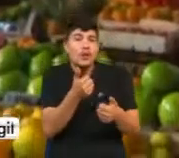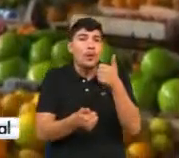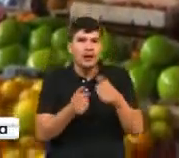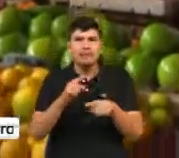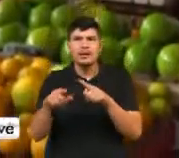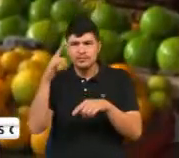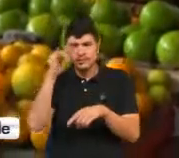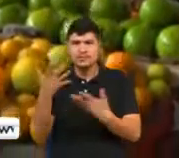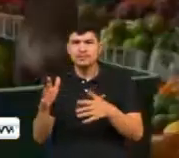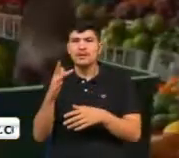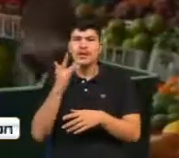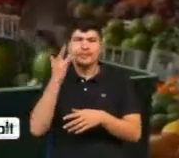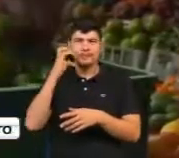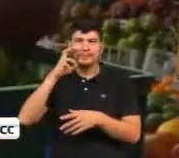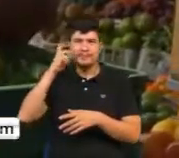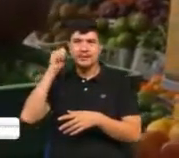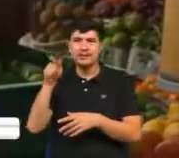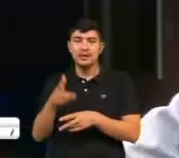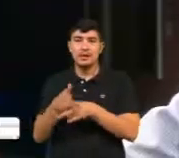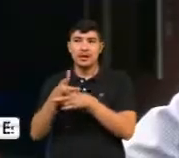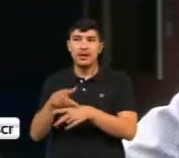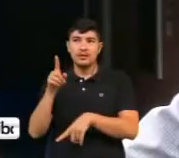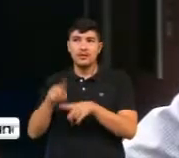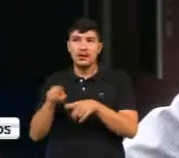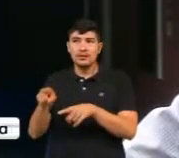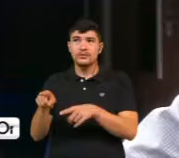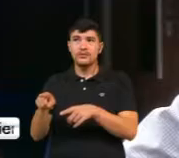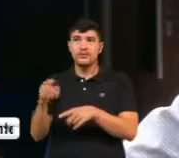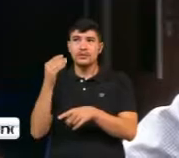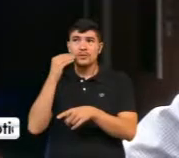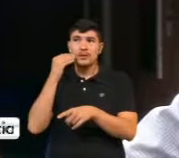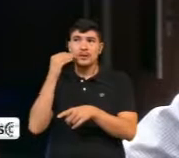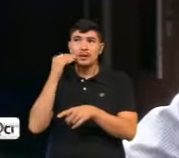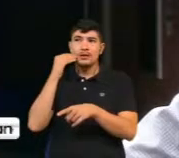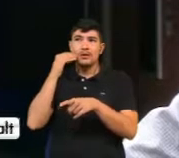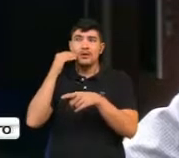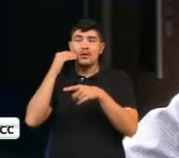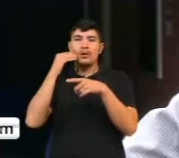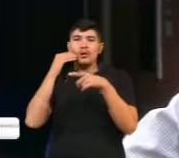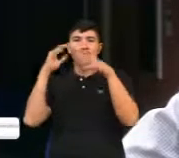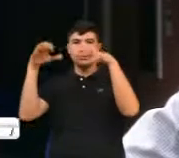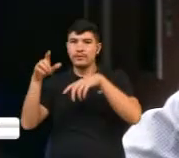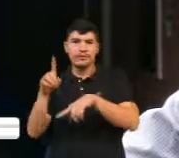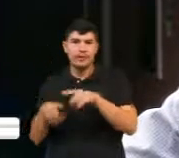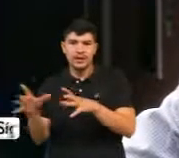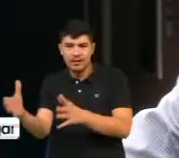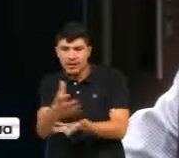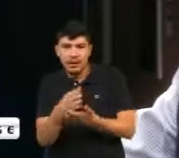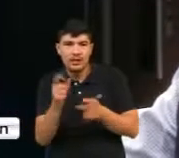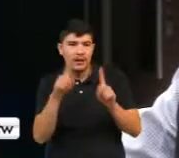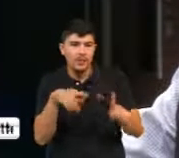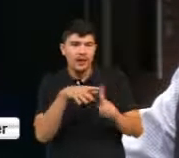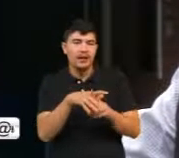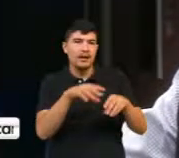principalmente tenemos los cítricos que son de cuidado que no se pueden recoger cuando está lloviendo podríamos también verse afectados productos